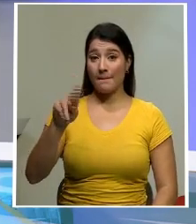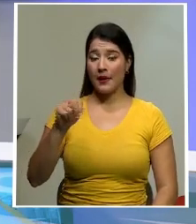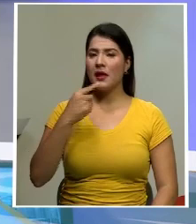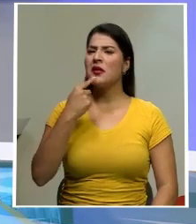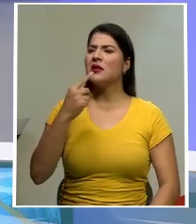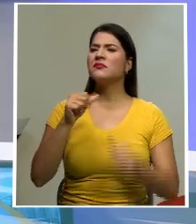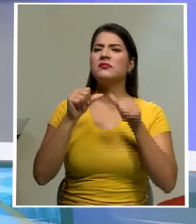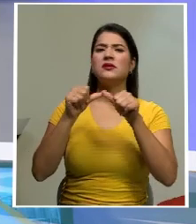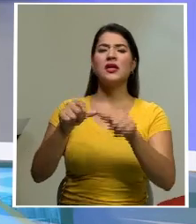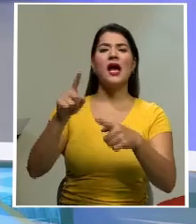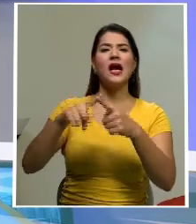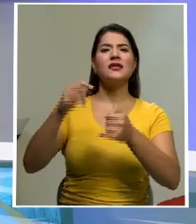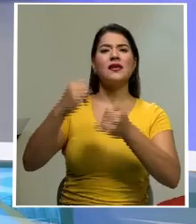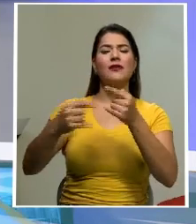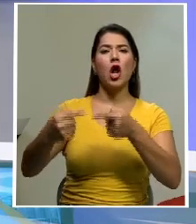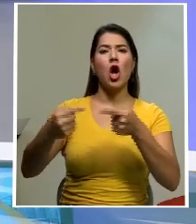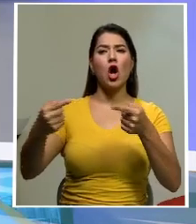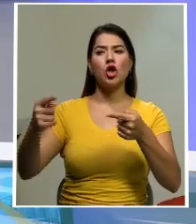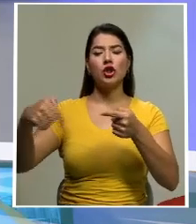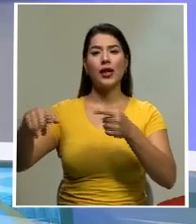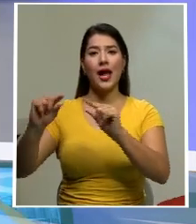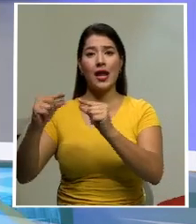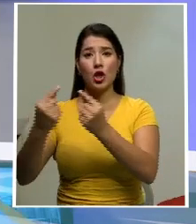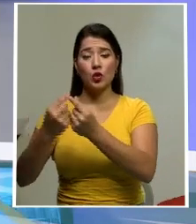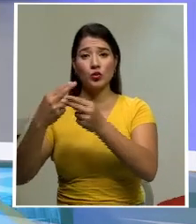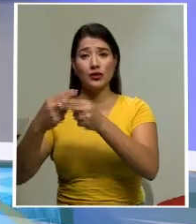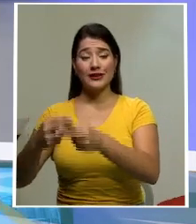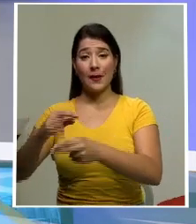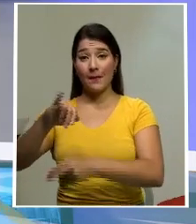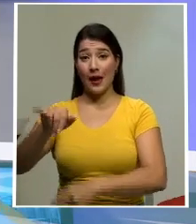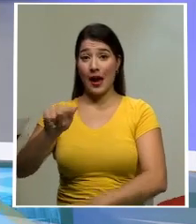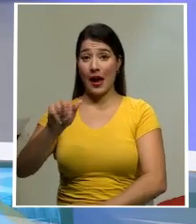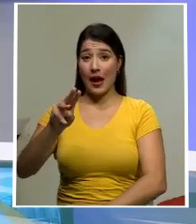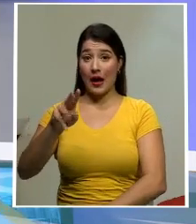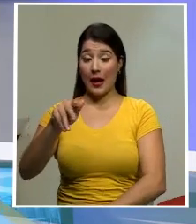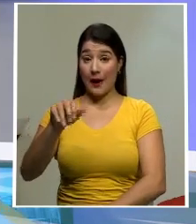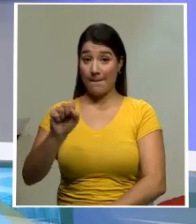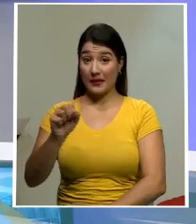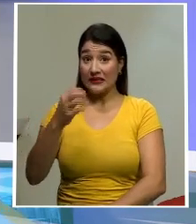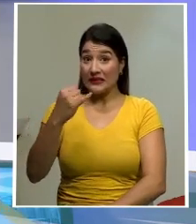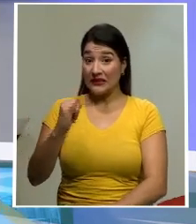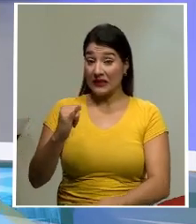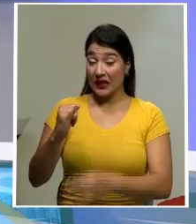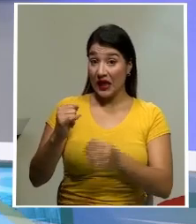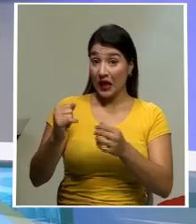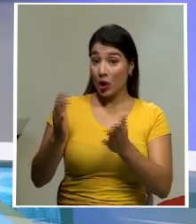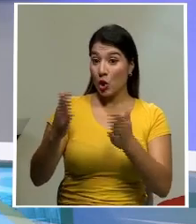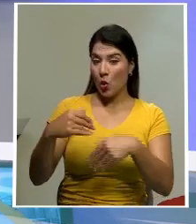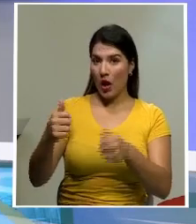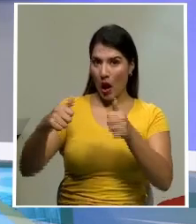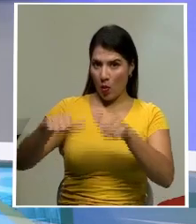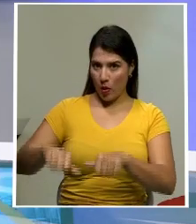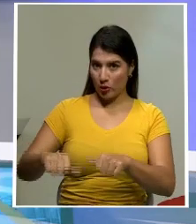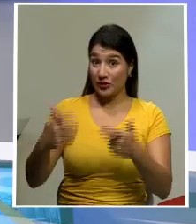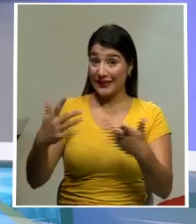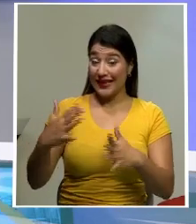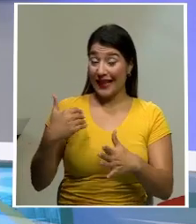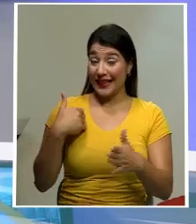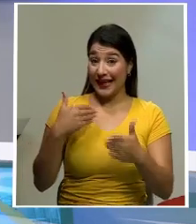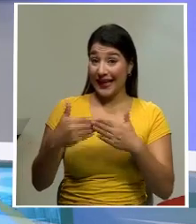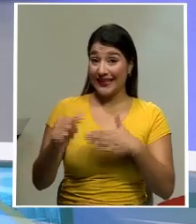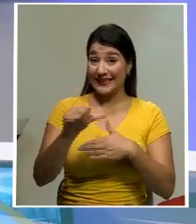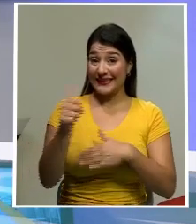hasta el final contra el movimiento islamista Hamas si la opción disuasiva no da frutos. Eso después de casi 10 días de